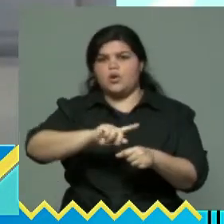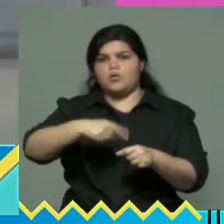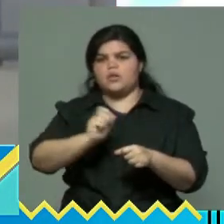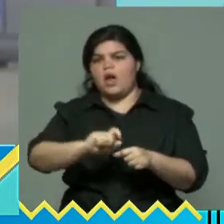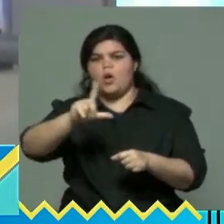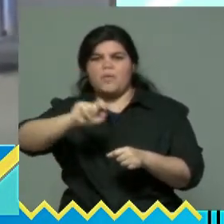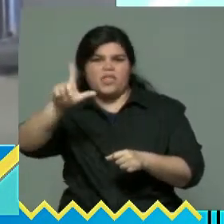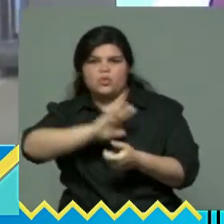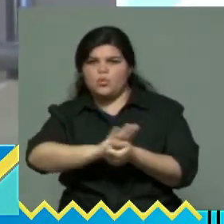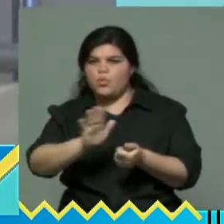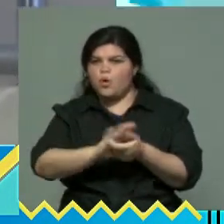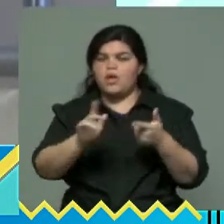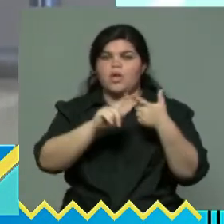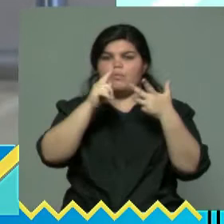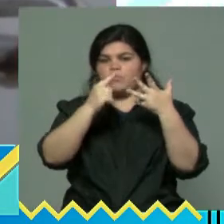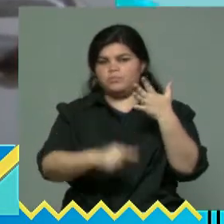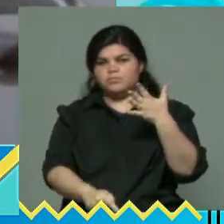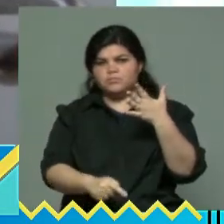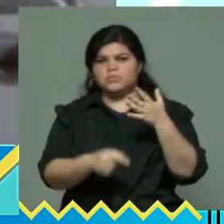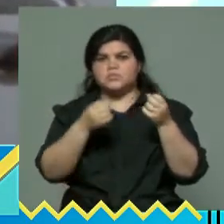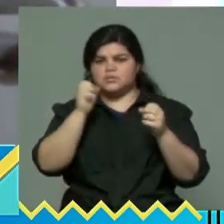tarifazos, porque está más que claro que